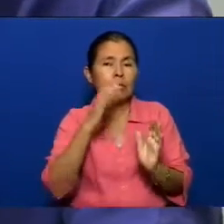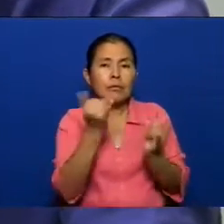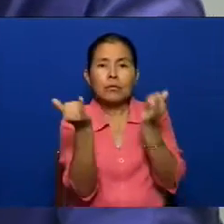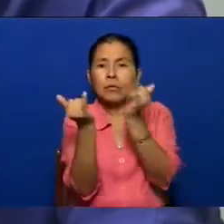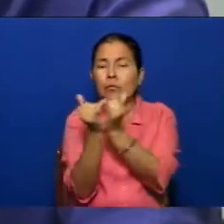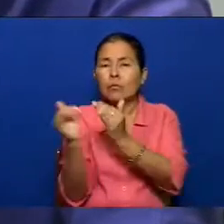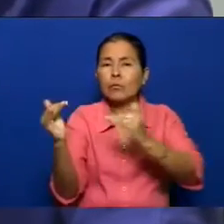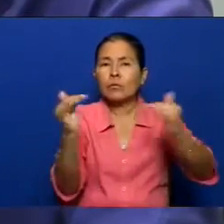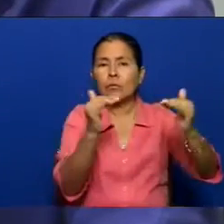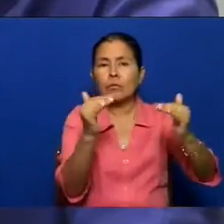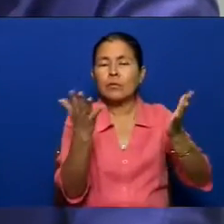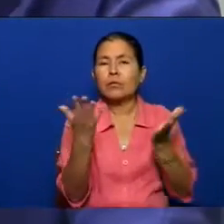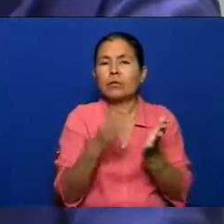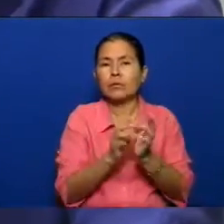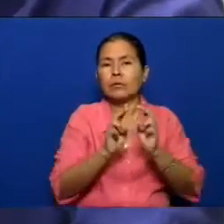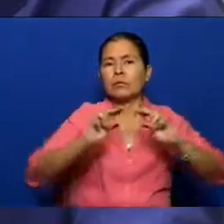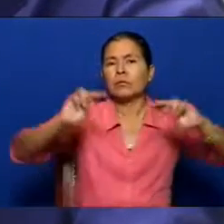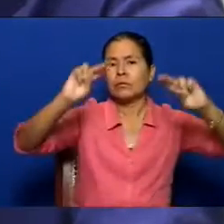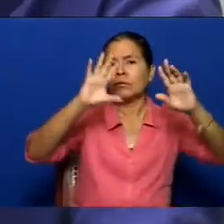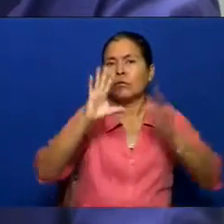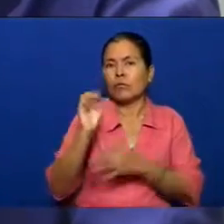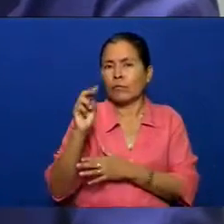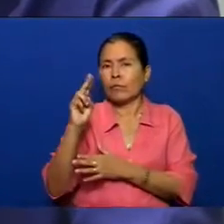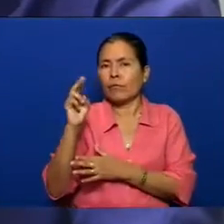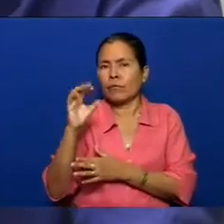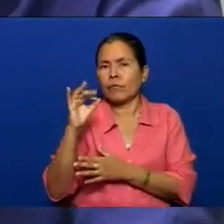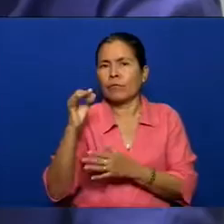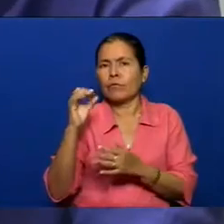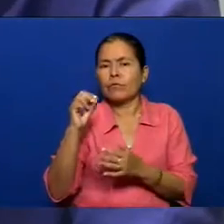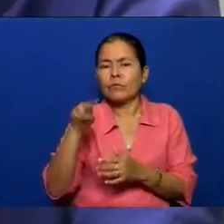el estado de Nicaragua ha cumplido con esa adaptación.